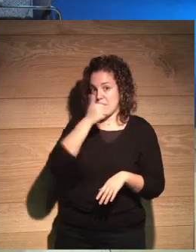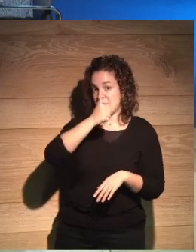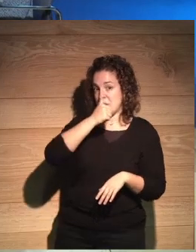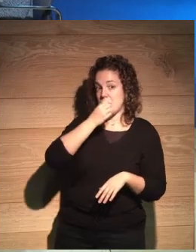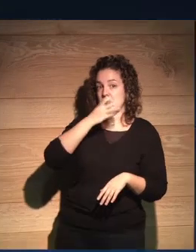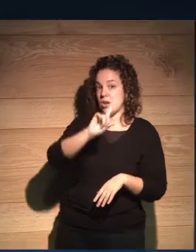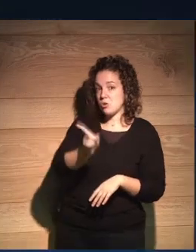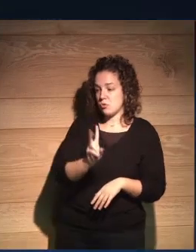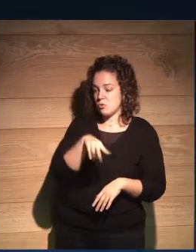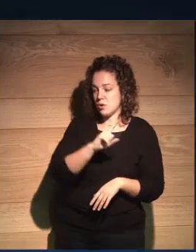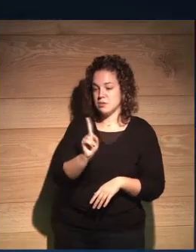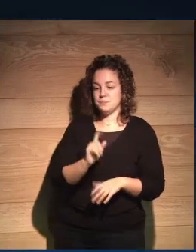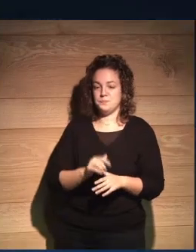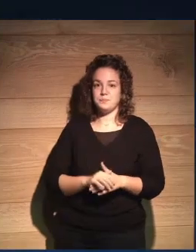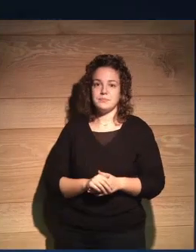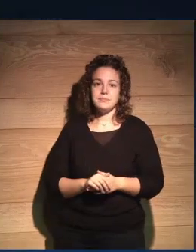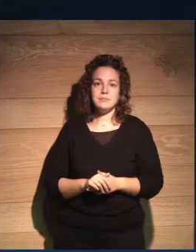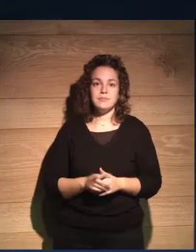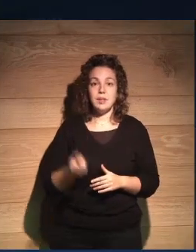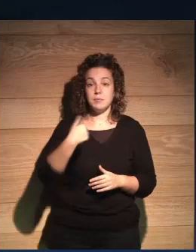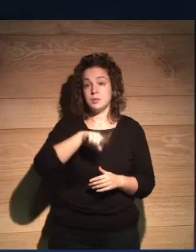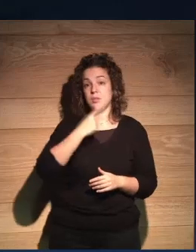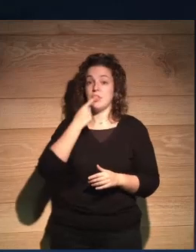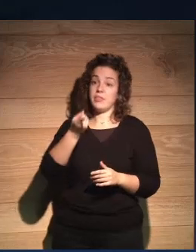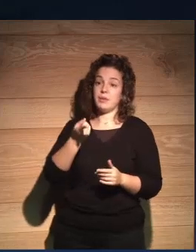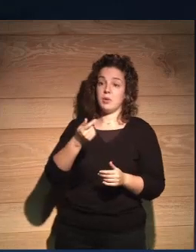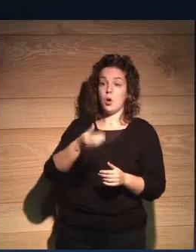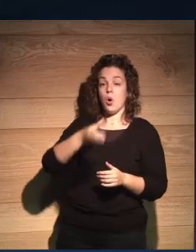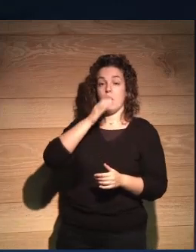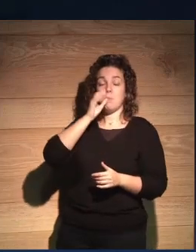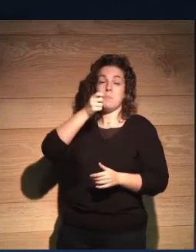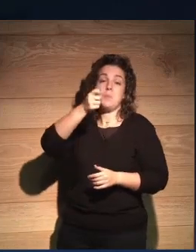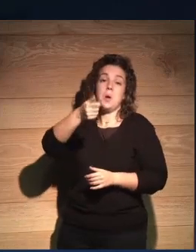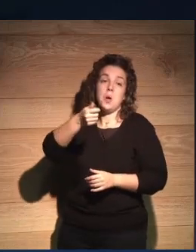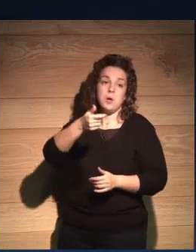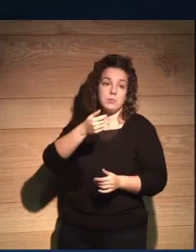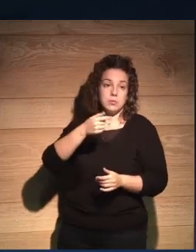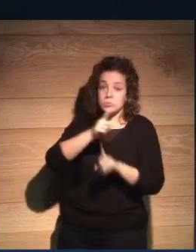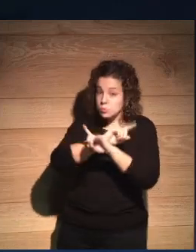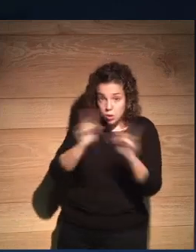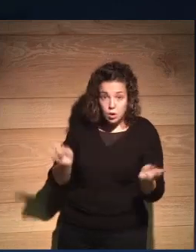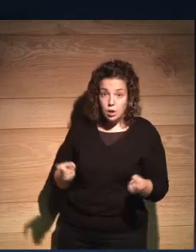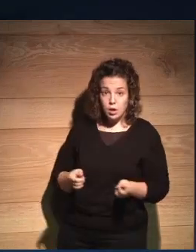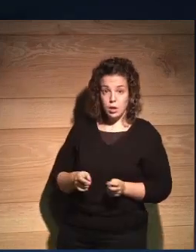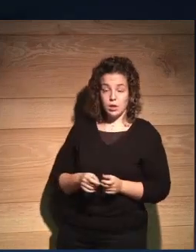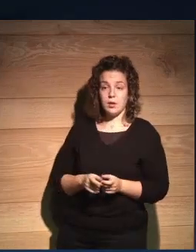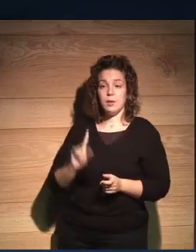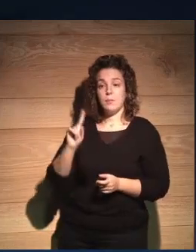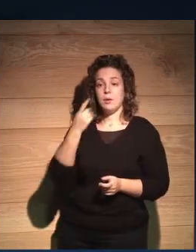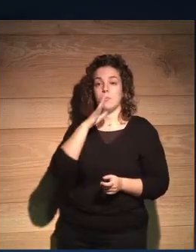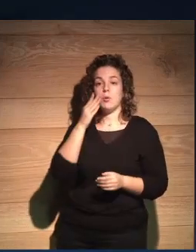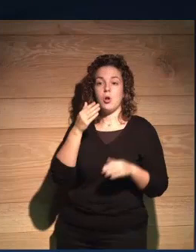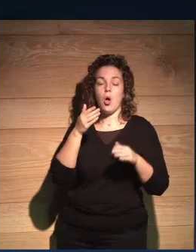bueno. Y ustedes dirán, pero ¿y una copita y tomado moderadamente? Tampoco. Primero porque el